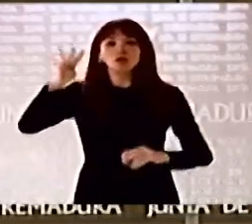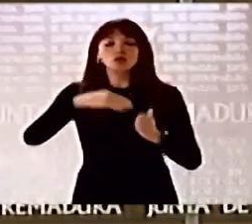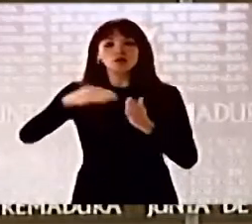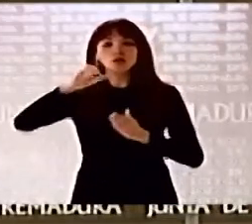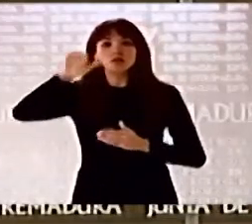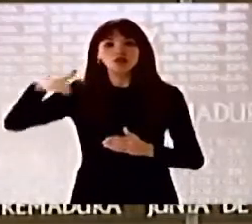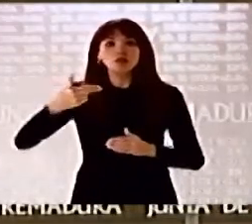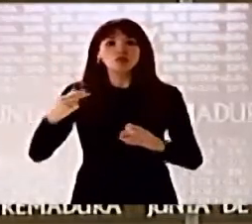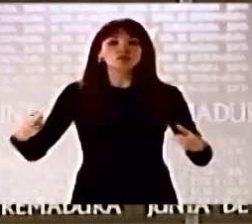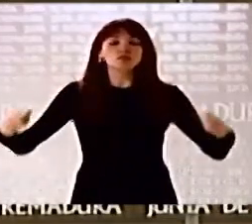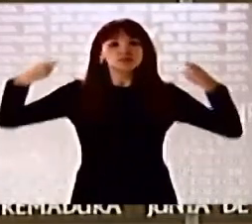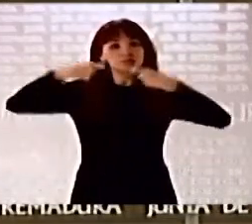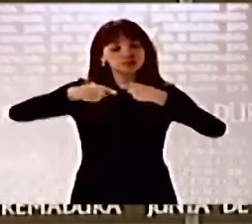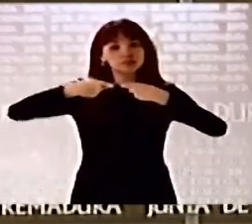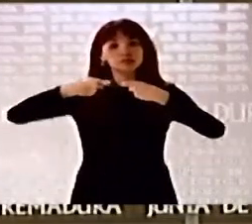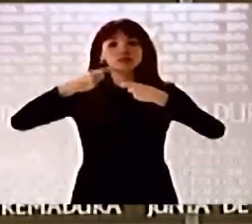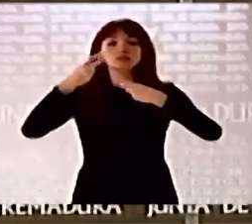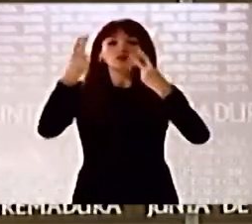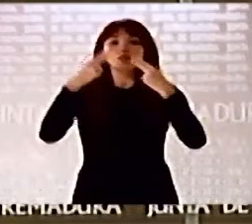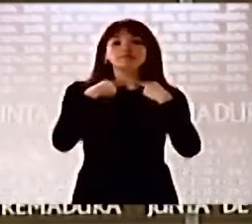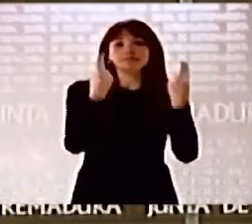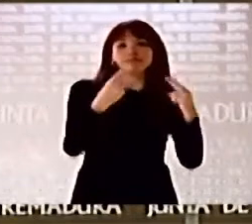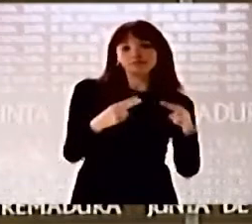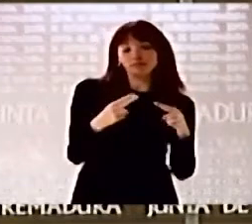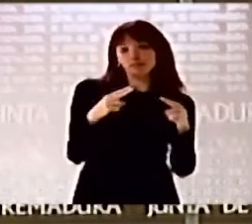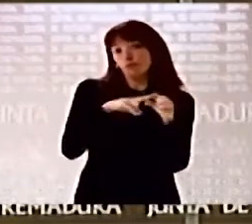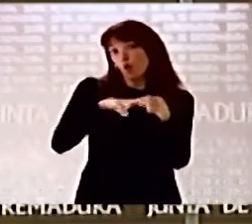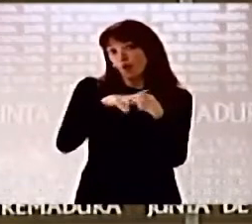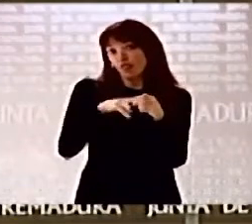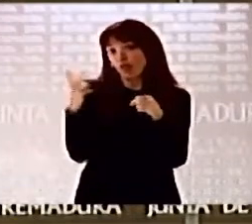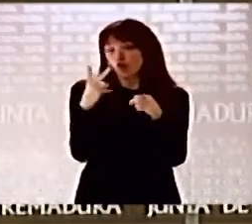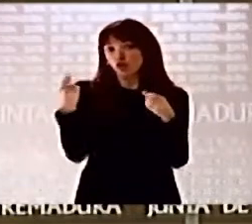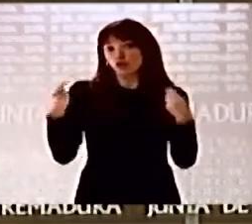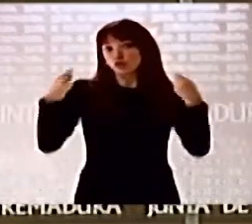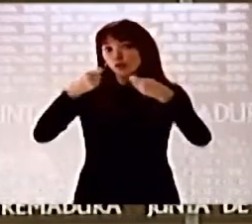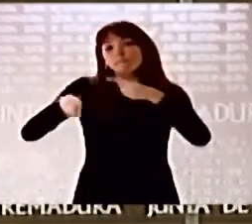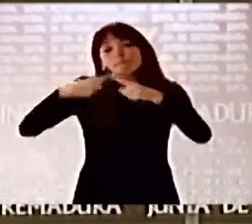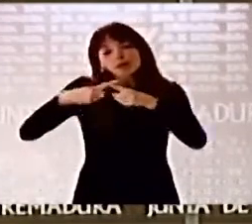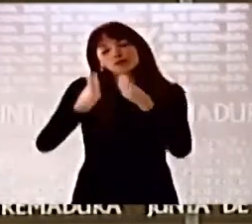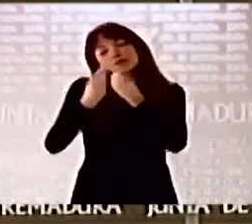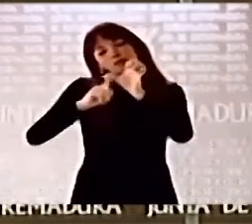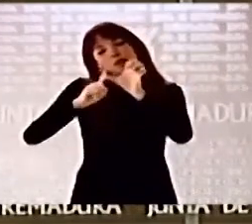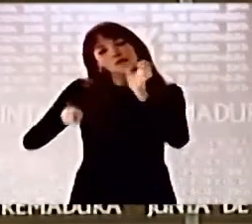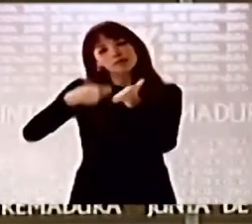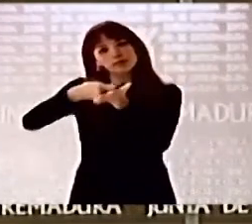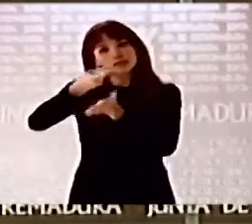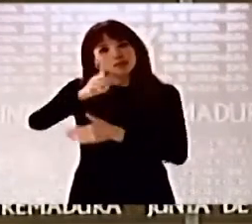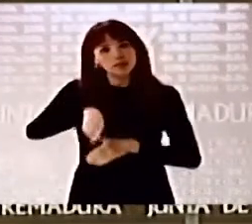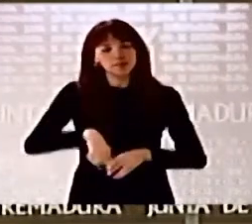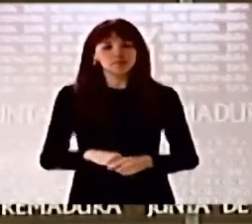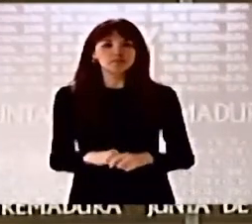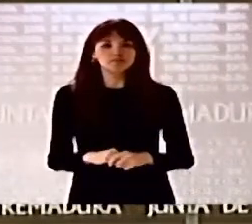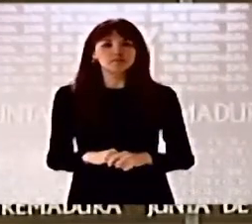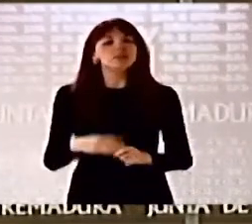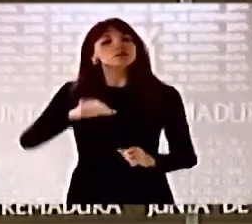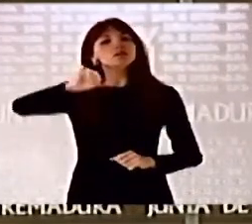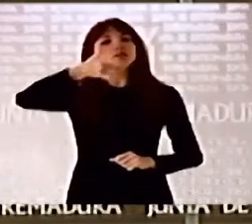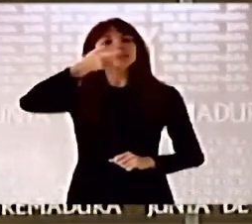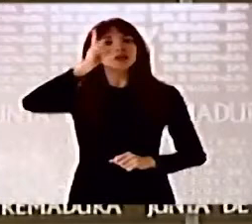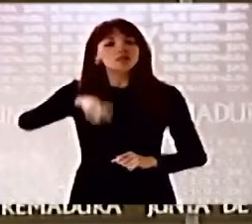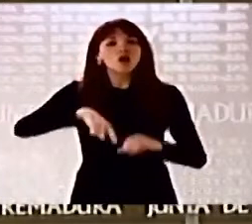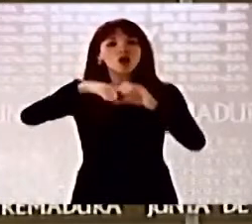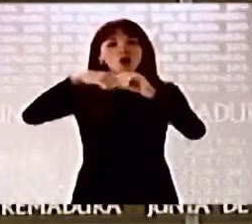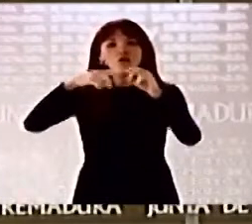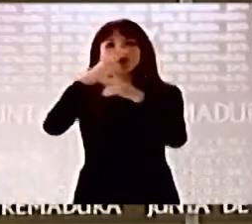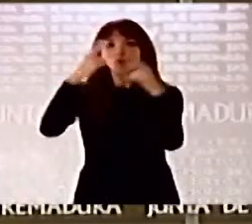cofinanciados por las 2 diputaciones provinciales y la propia Junta de Extremadura. Hemos aprobado la oferta pública de empleo de la